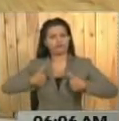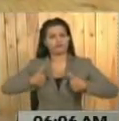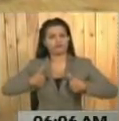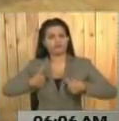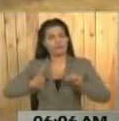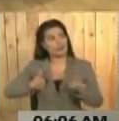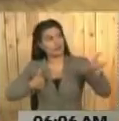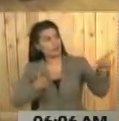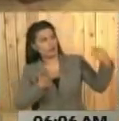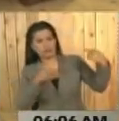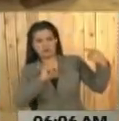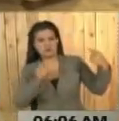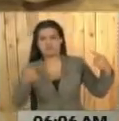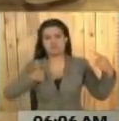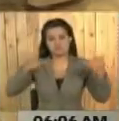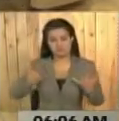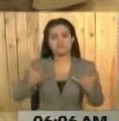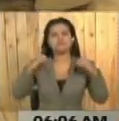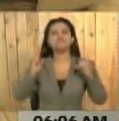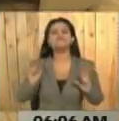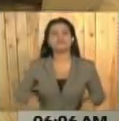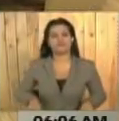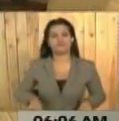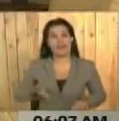poder como como